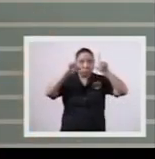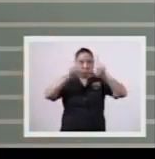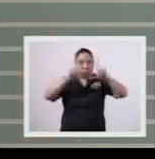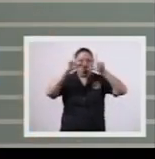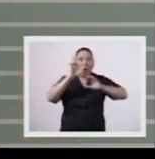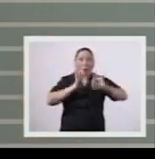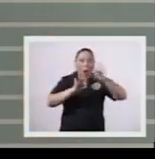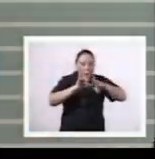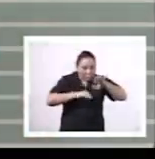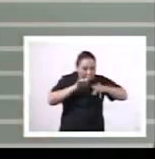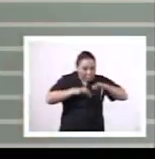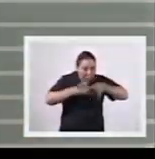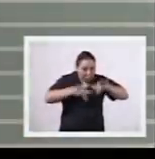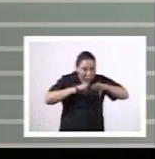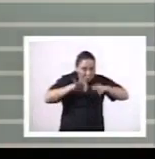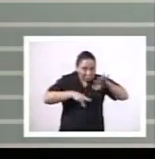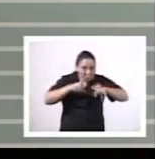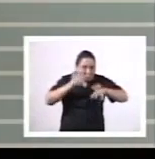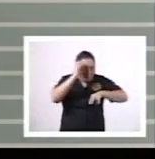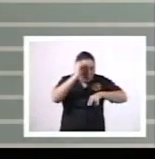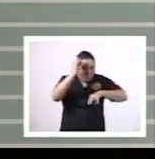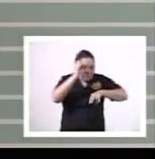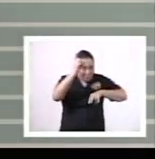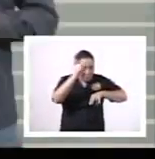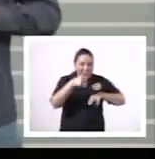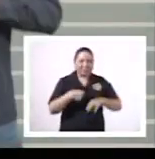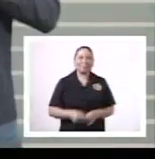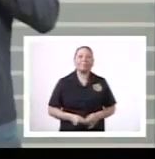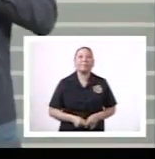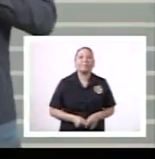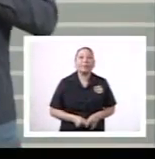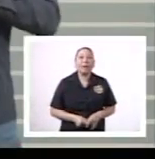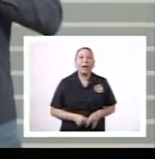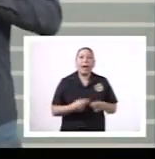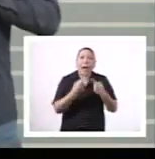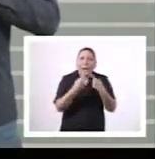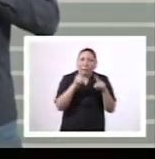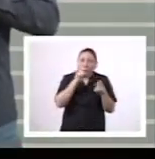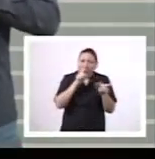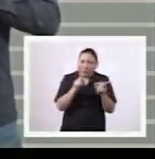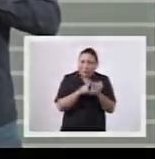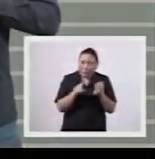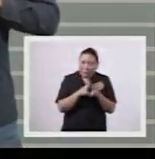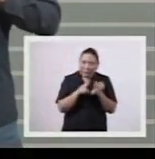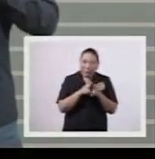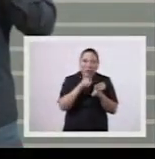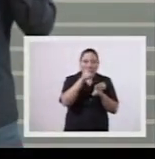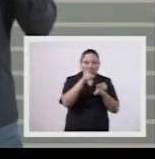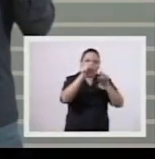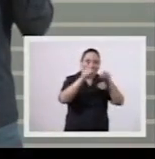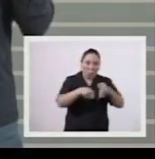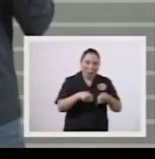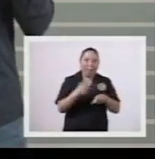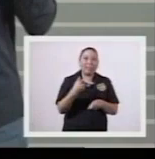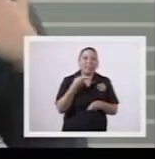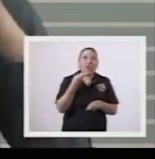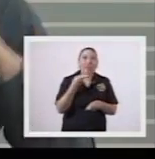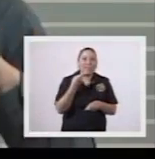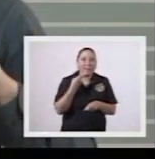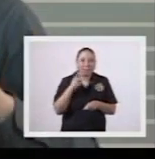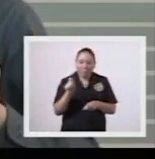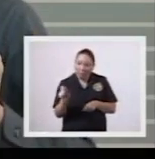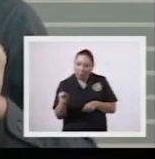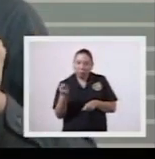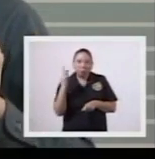que es muy, muy funcional para ustedes nuestro contenido. Pero además también nos pueden escuchar